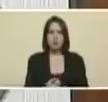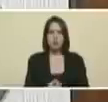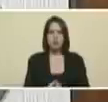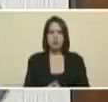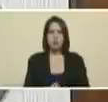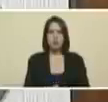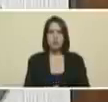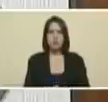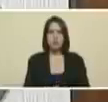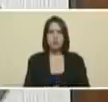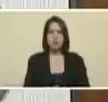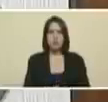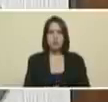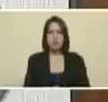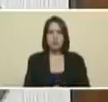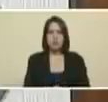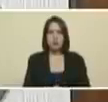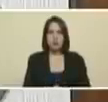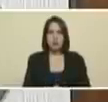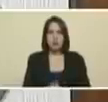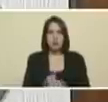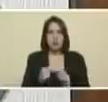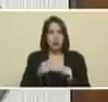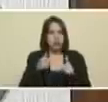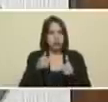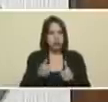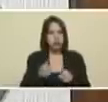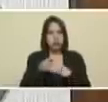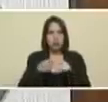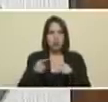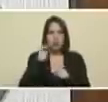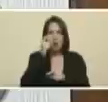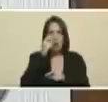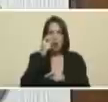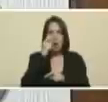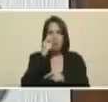Y estaba empezando el gobierno de Luis Herrera Campins,